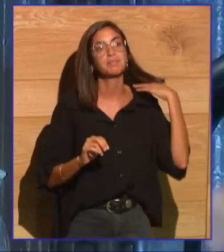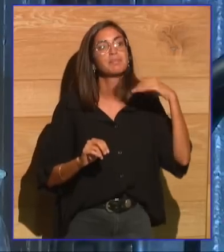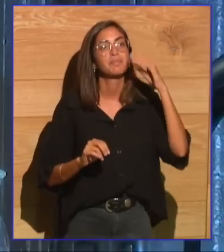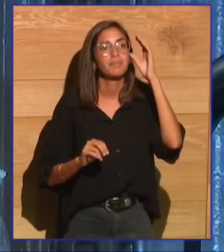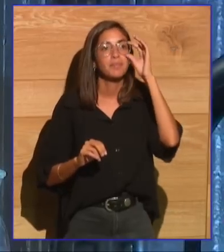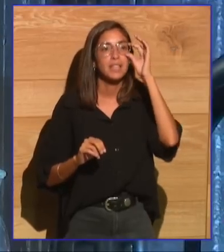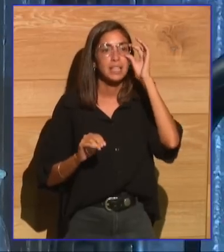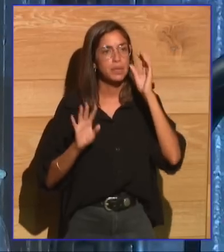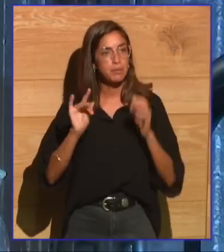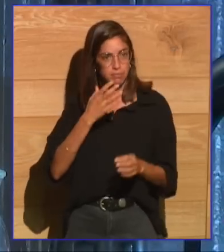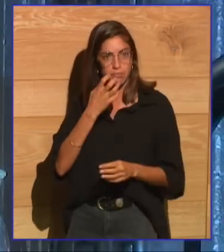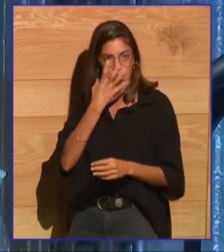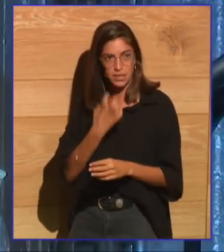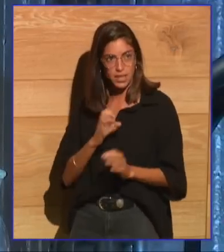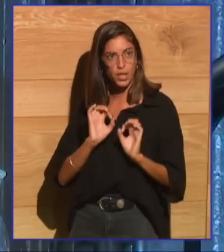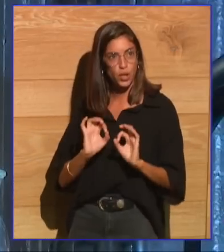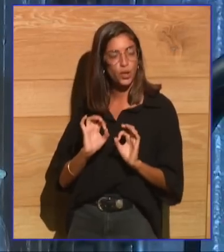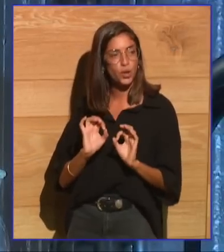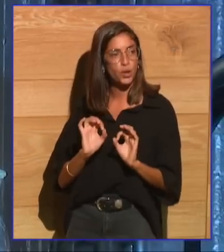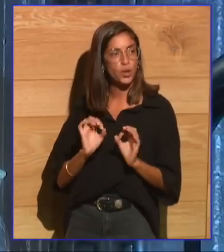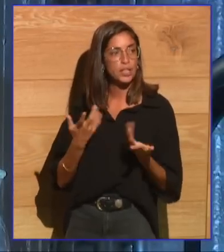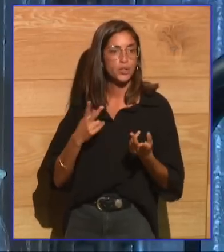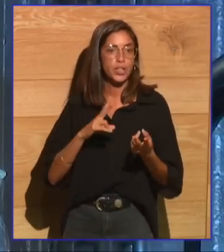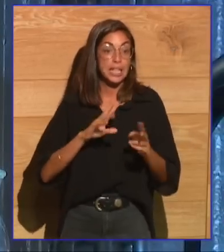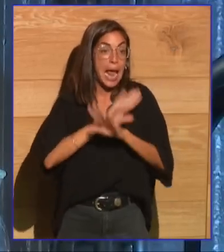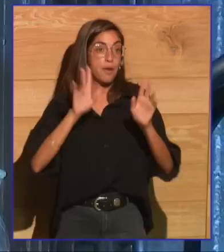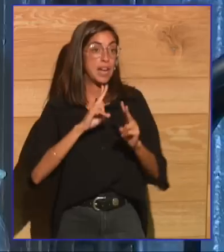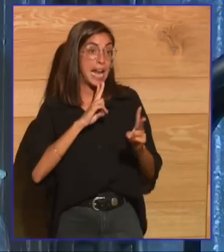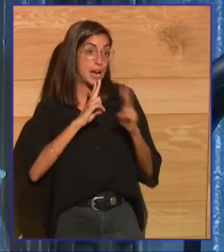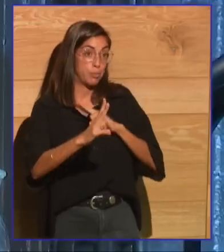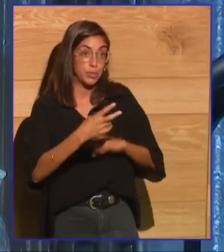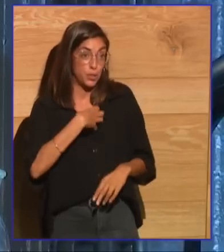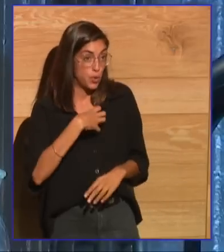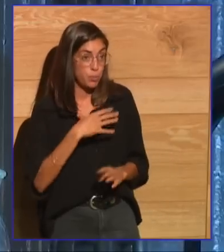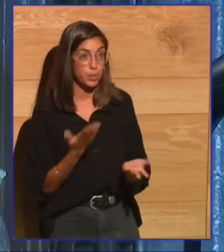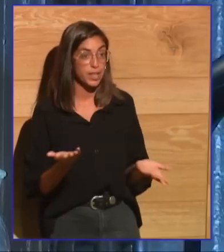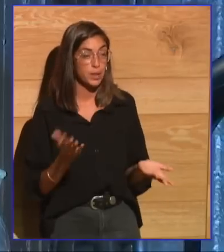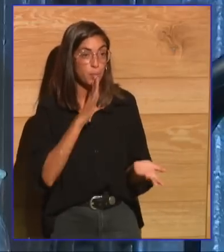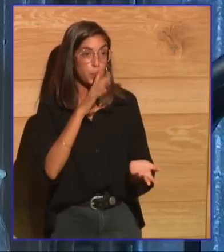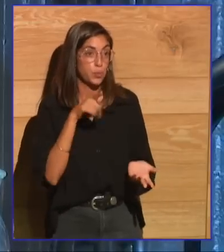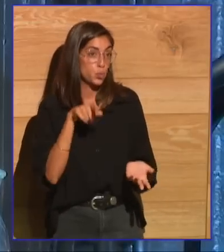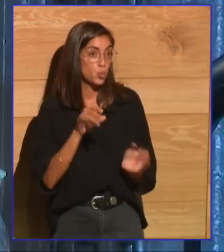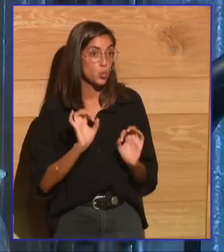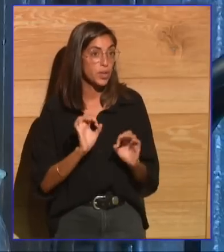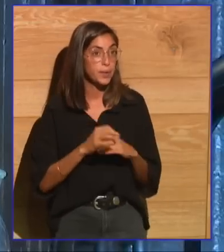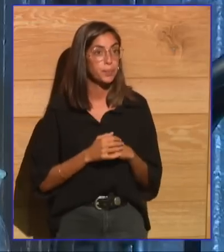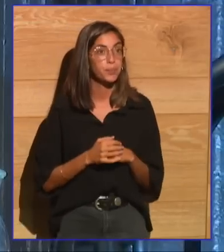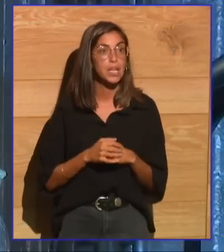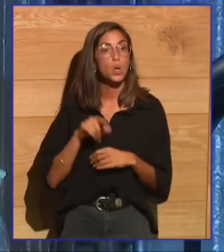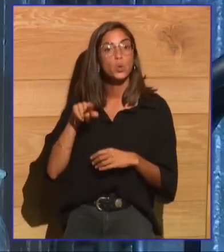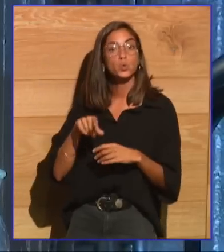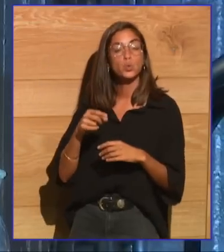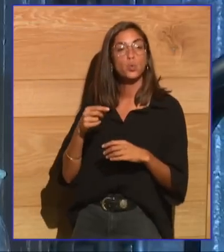esto en serio te deja sin que le pueda responder la tuya juan porque dice no claro tu a tu madre no tú tú eres el